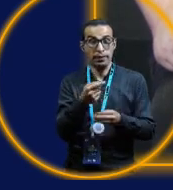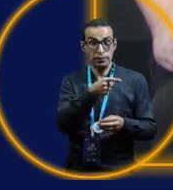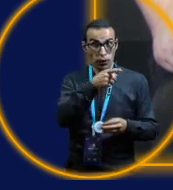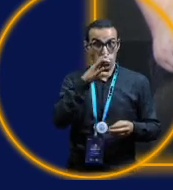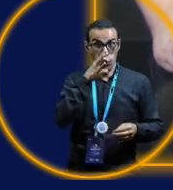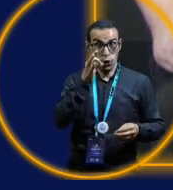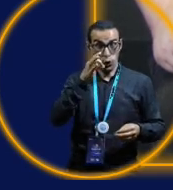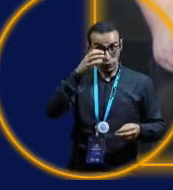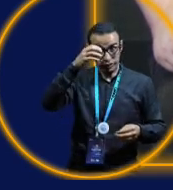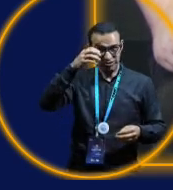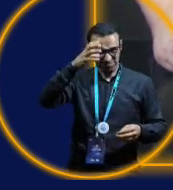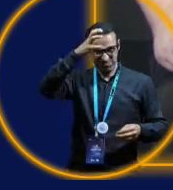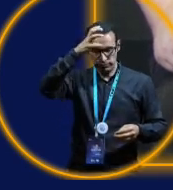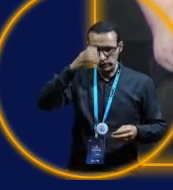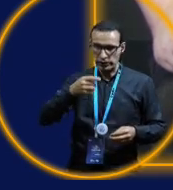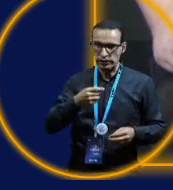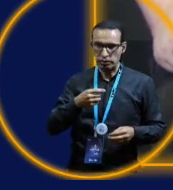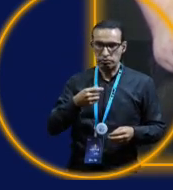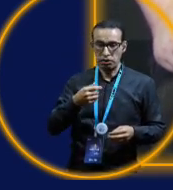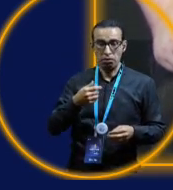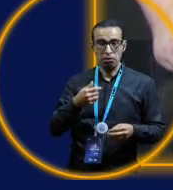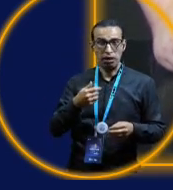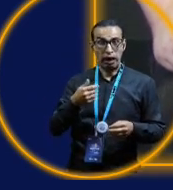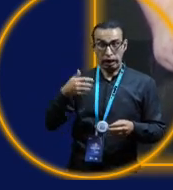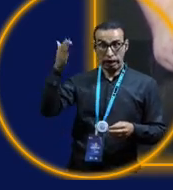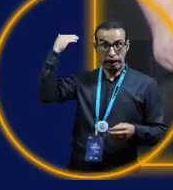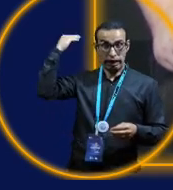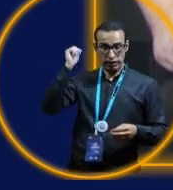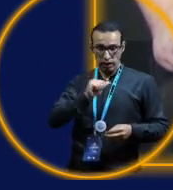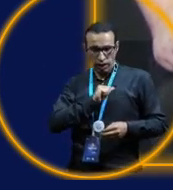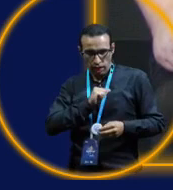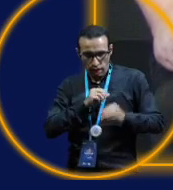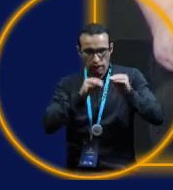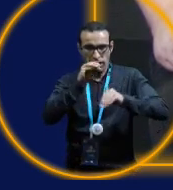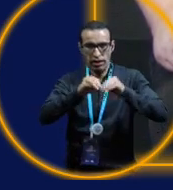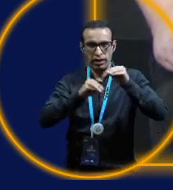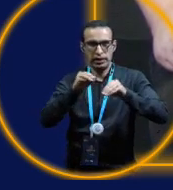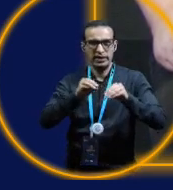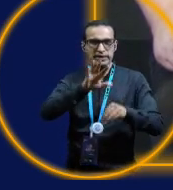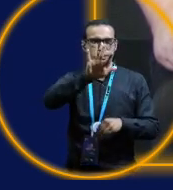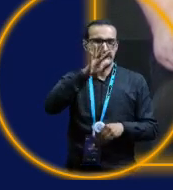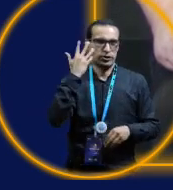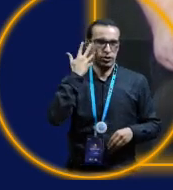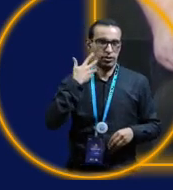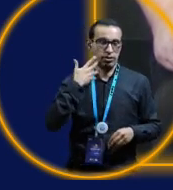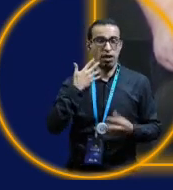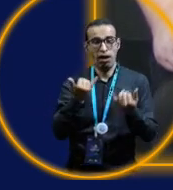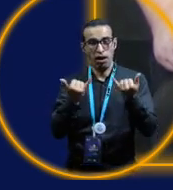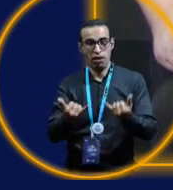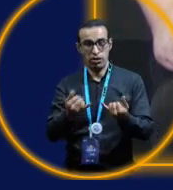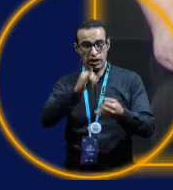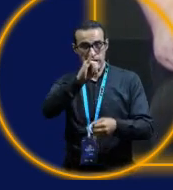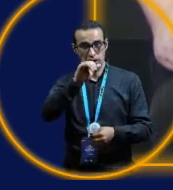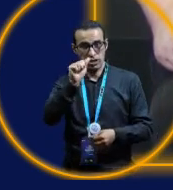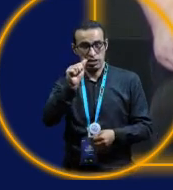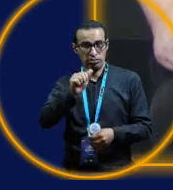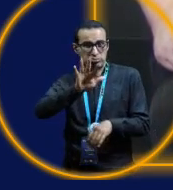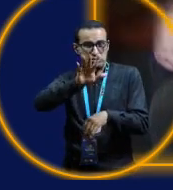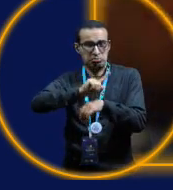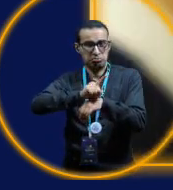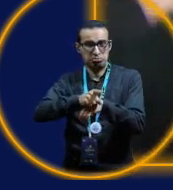hacerlo el año pasado y ahora me toma 5 minutos Entonces algo así es donde estamos en capacidad